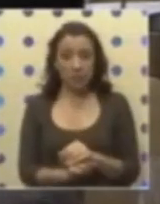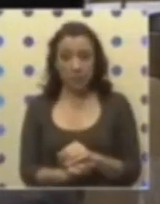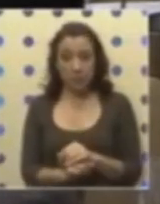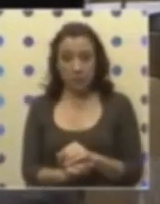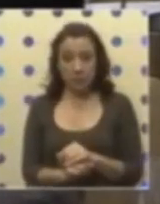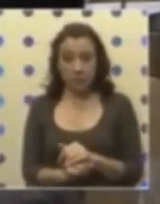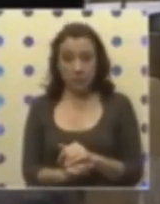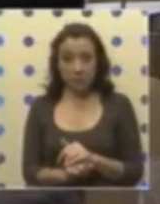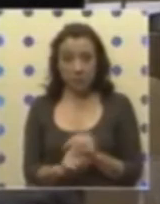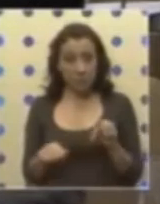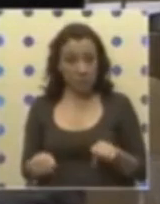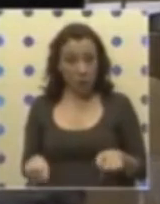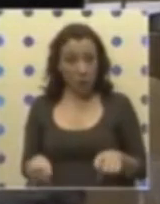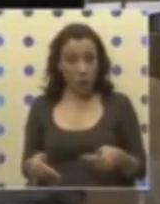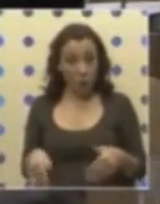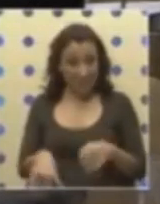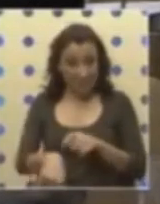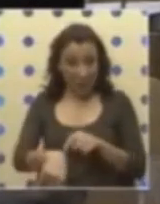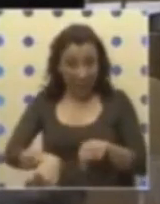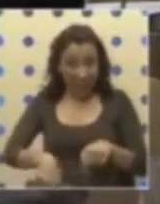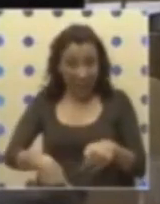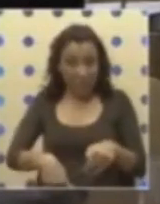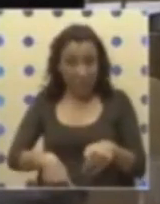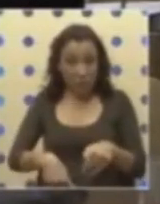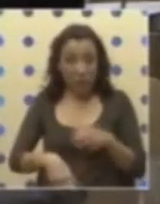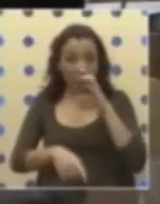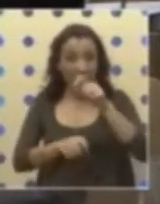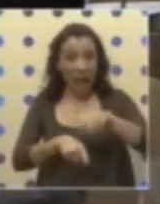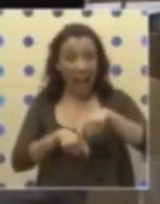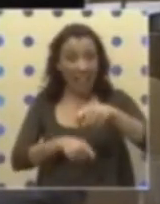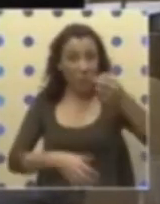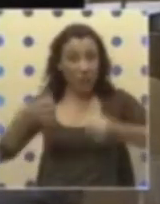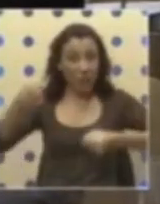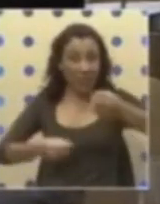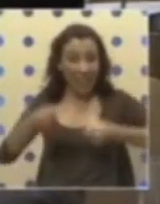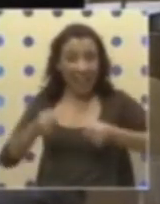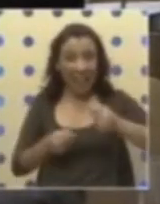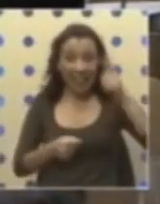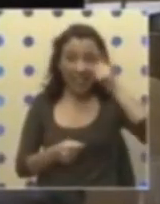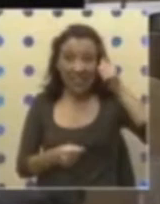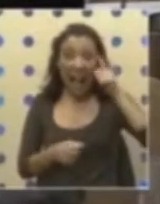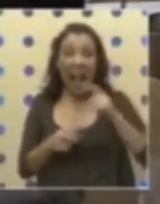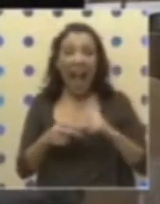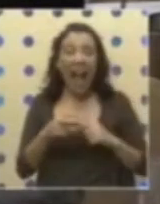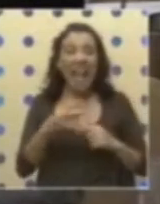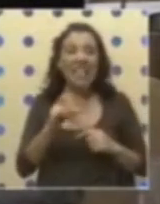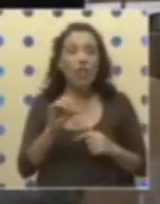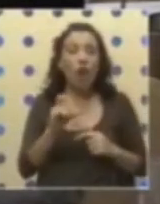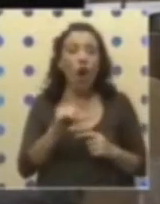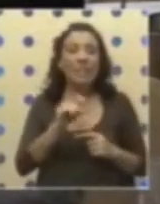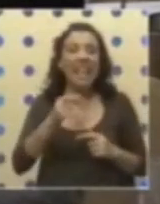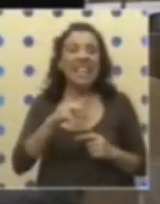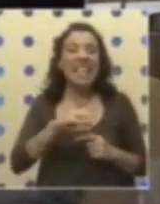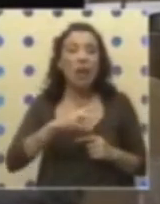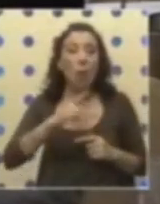día, en esta misma hora, los agricultores ganaderos adheridos a Agroyanquihue han